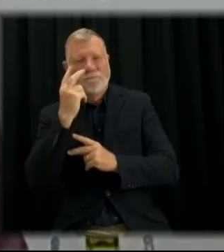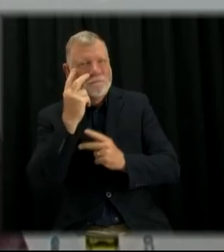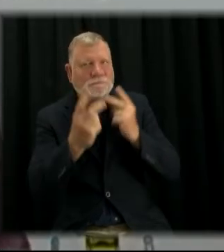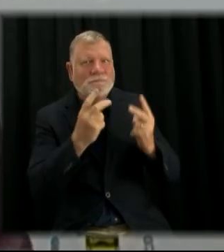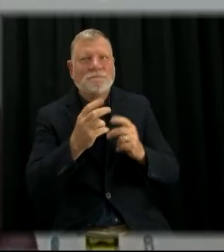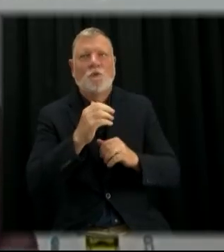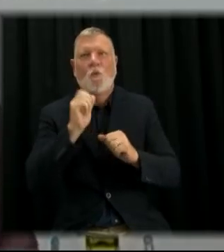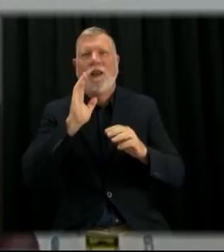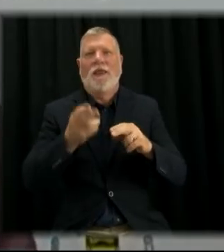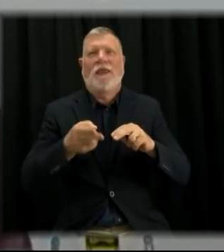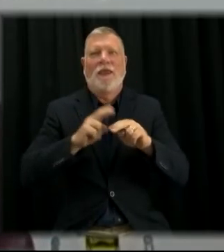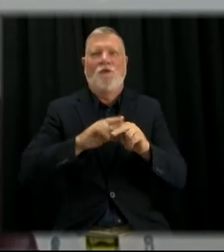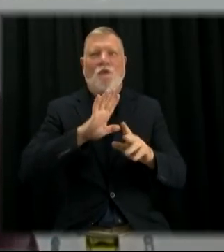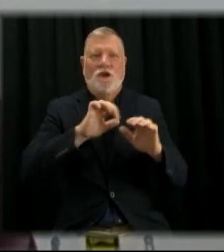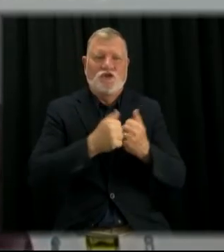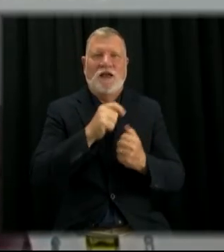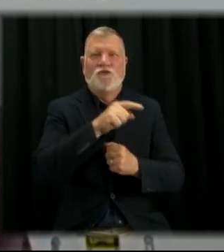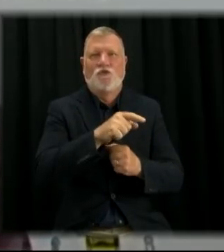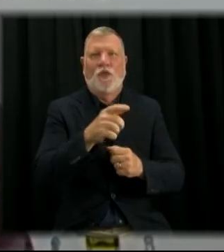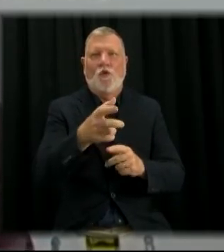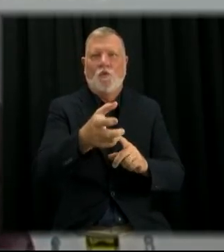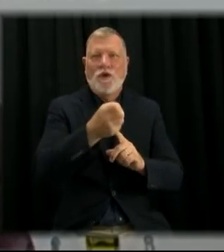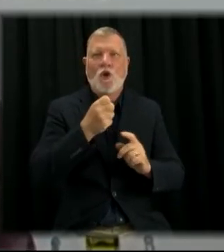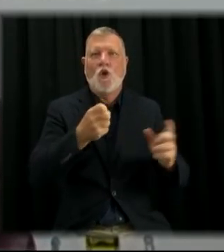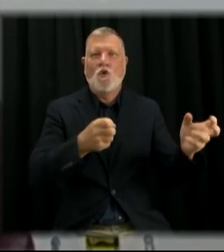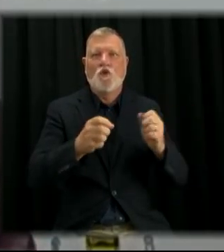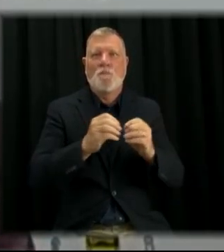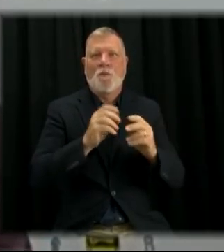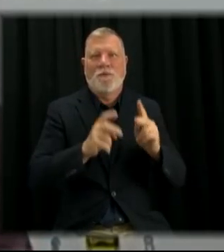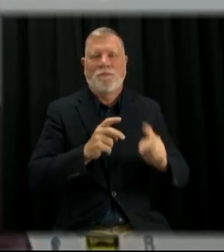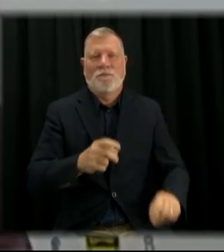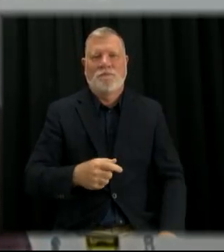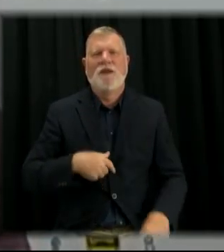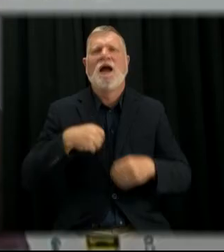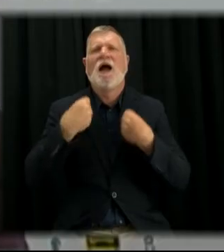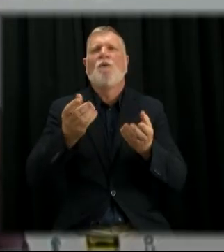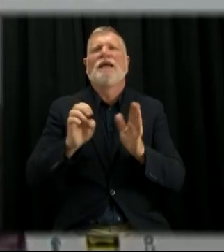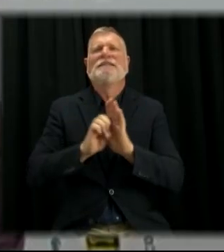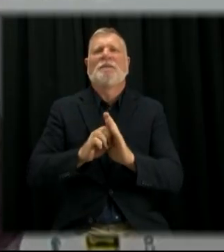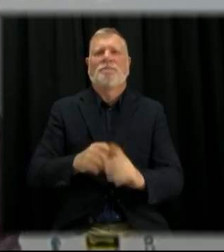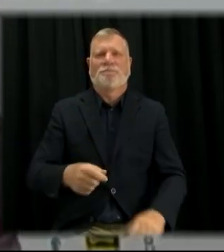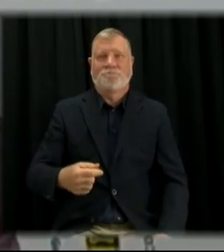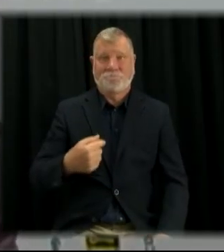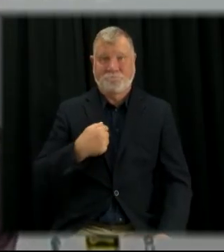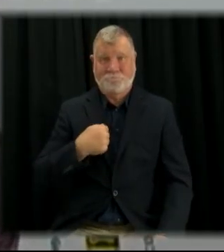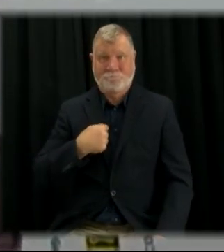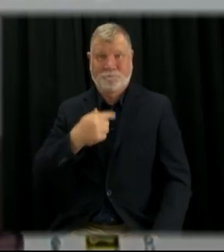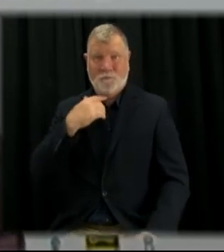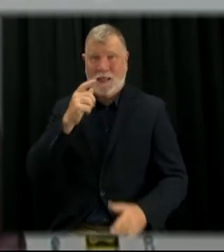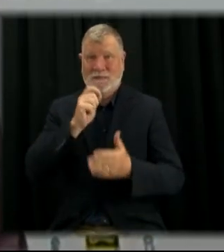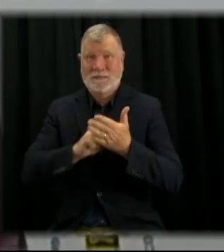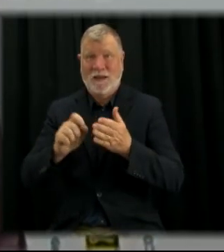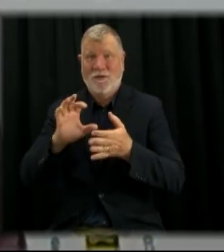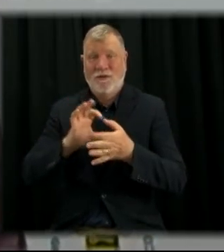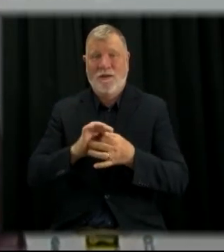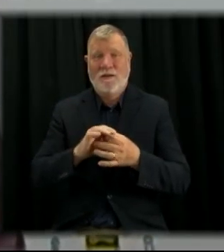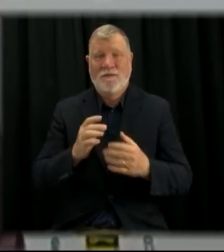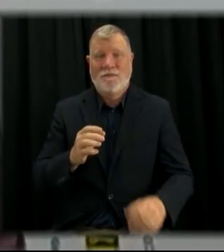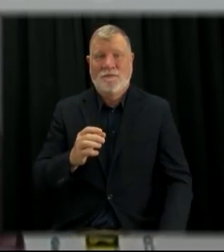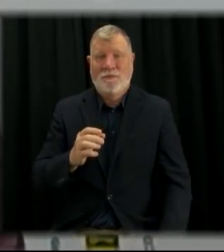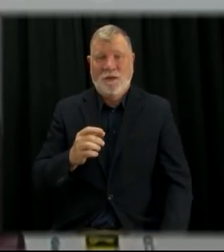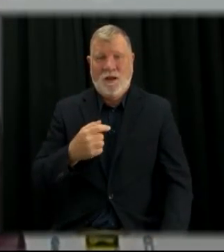y en los medios, que aumenta este reto de reclutar personal. Le daré un ejemplo. Yo fui el